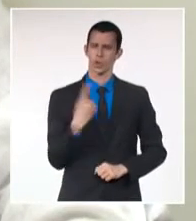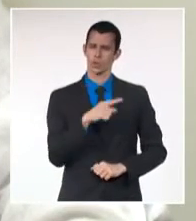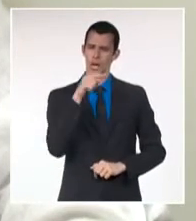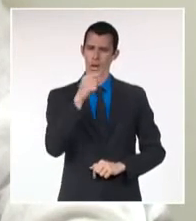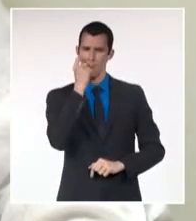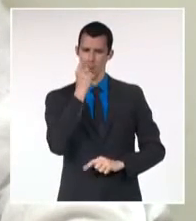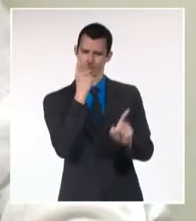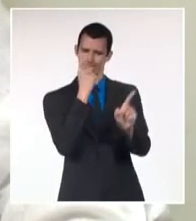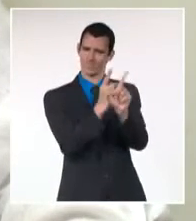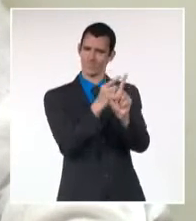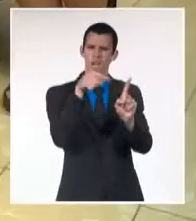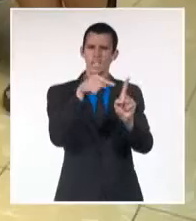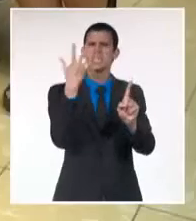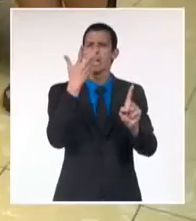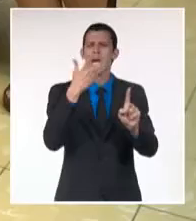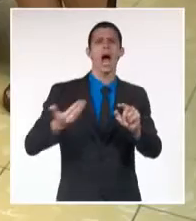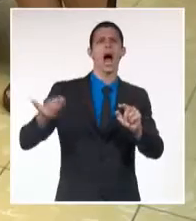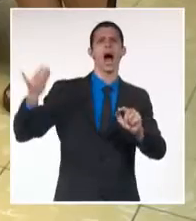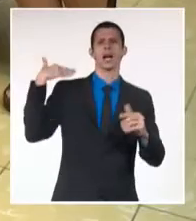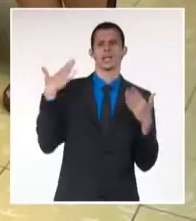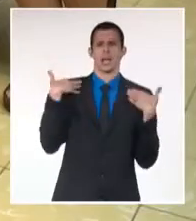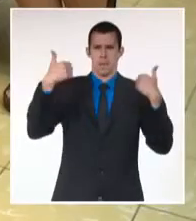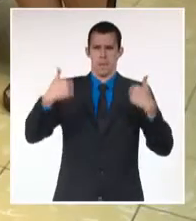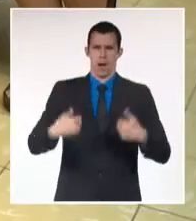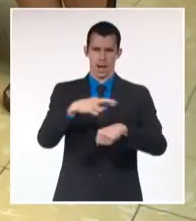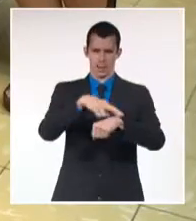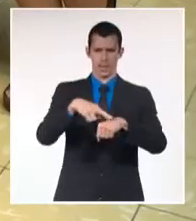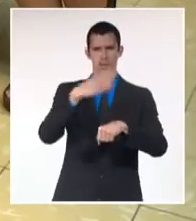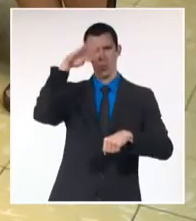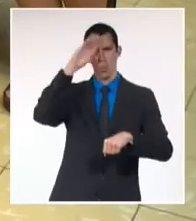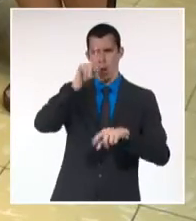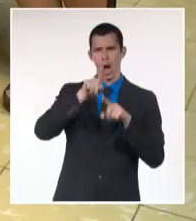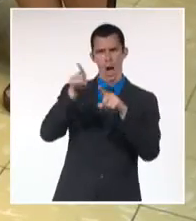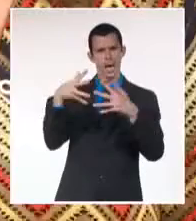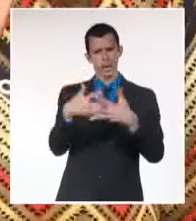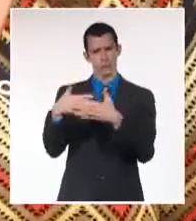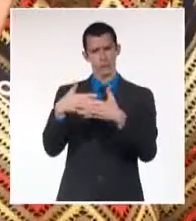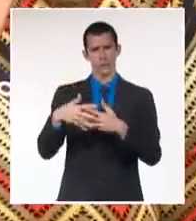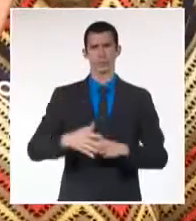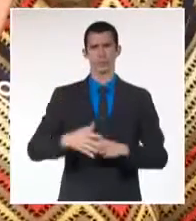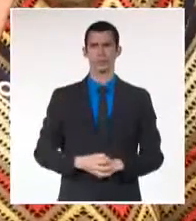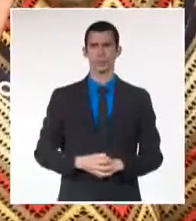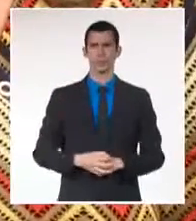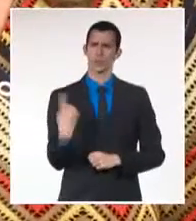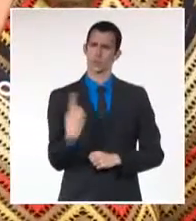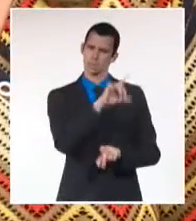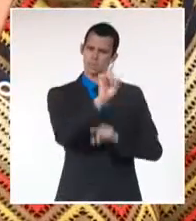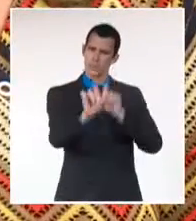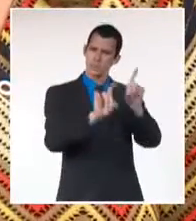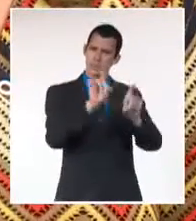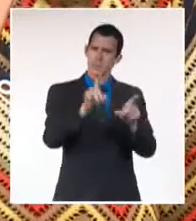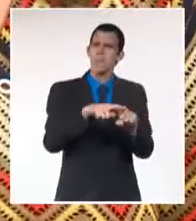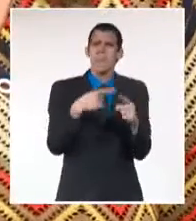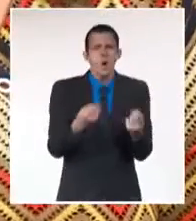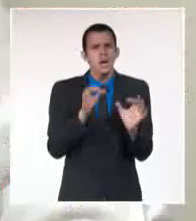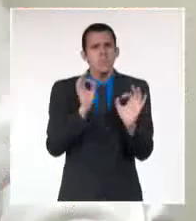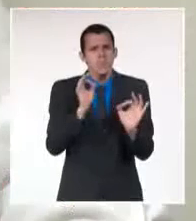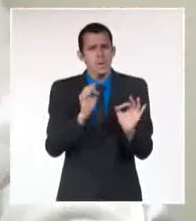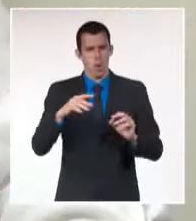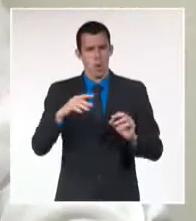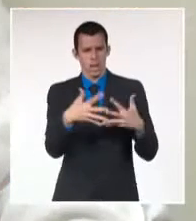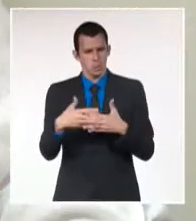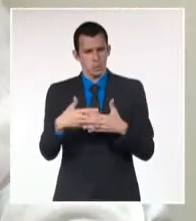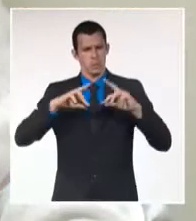de la inclusión de Cuba nuevamente en la lista unilateral del gobierno de los Estados Unidos de países patrocinadores del terrorismo.